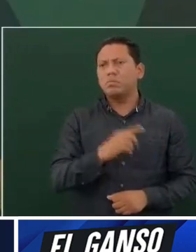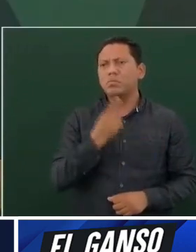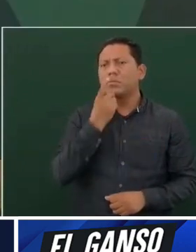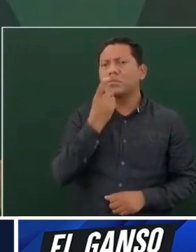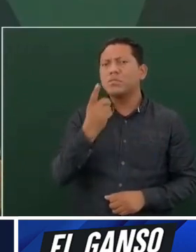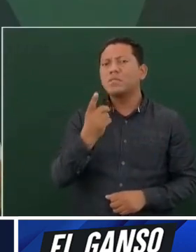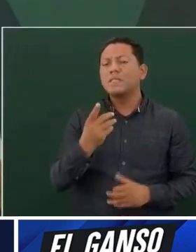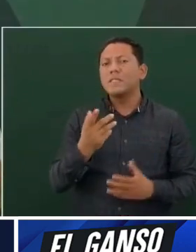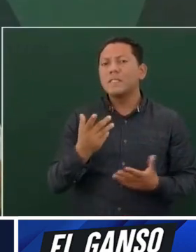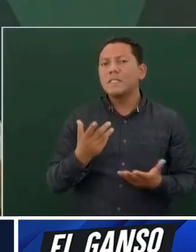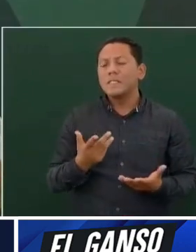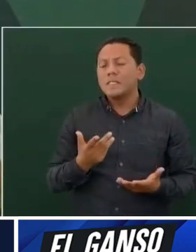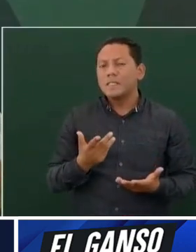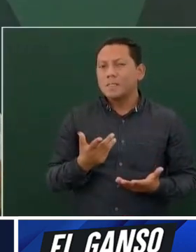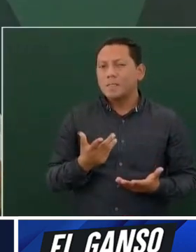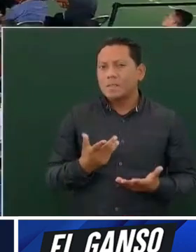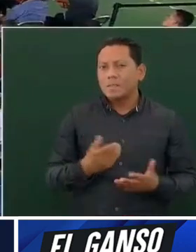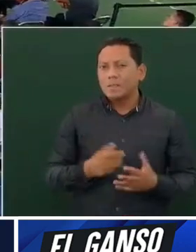Surrealista,